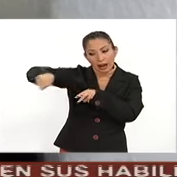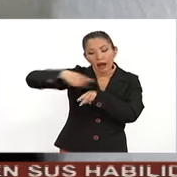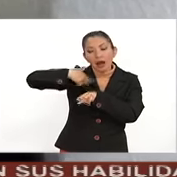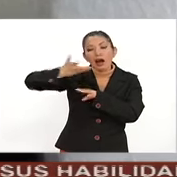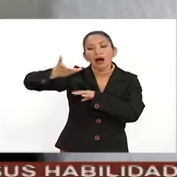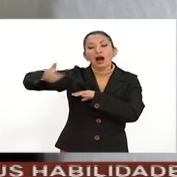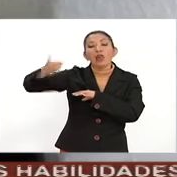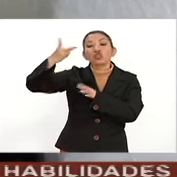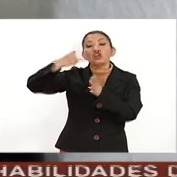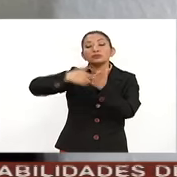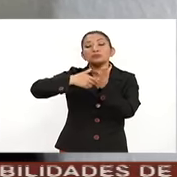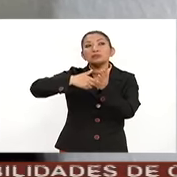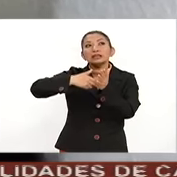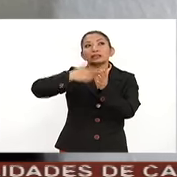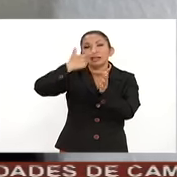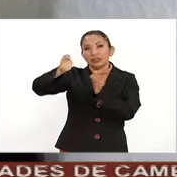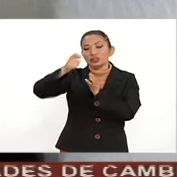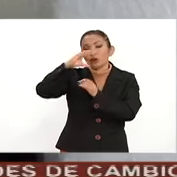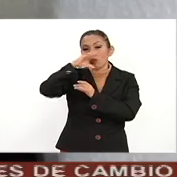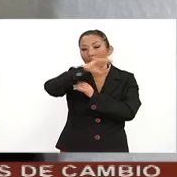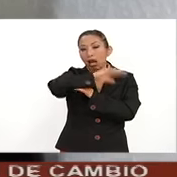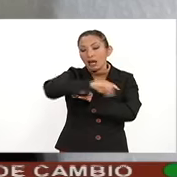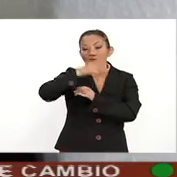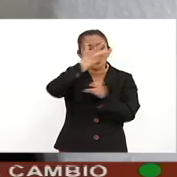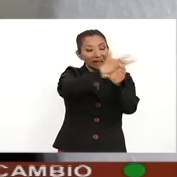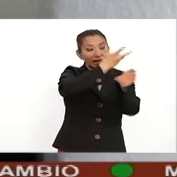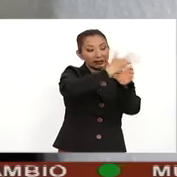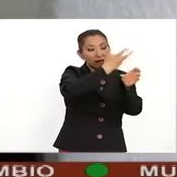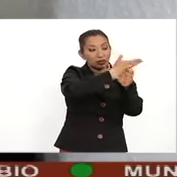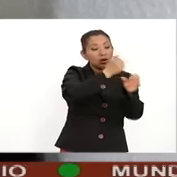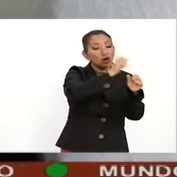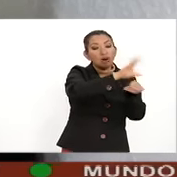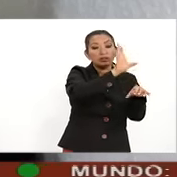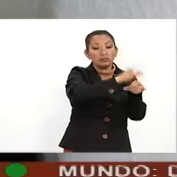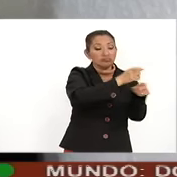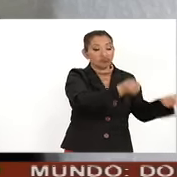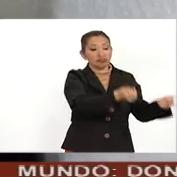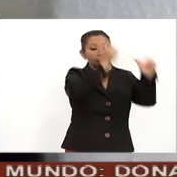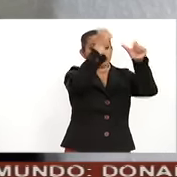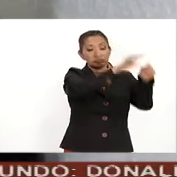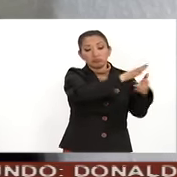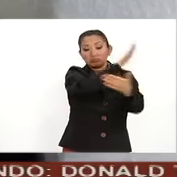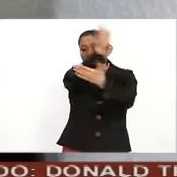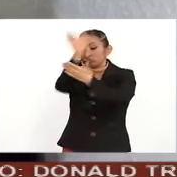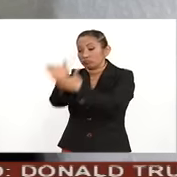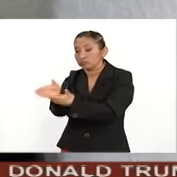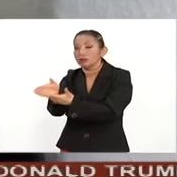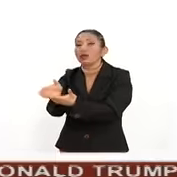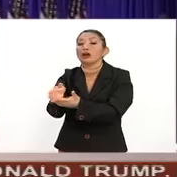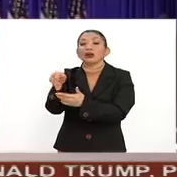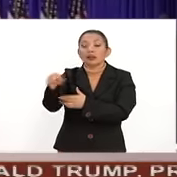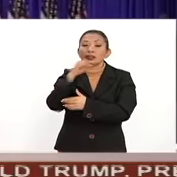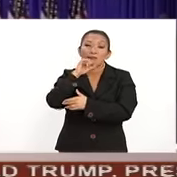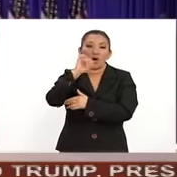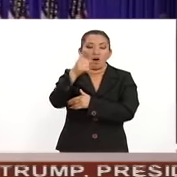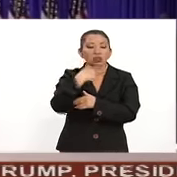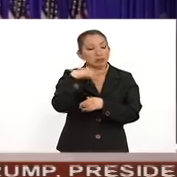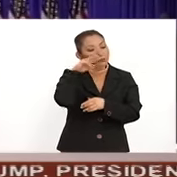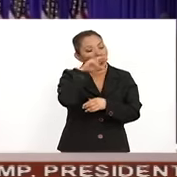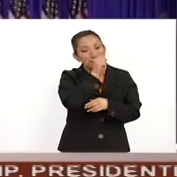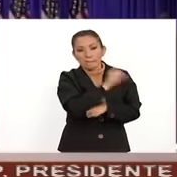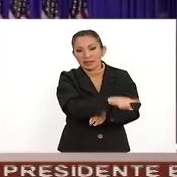de 2.700 cubanos que están en Estados Unidos con una orden de deportación, y también hay otros que son sujetos a